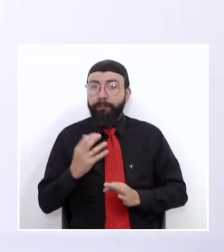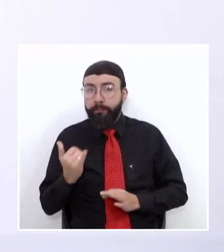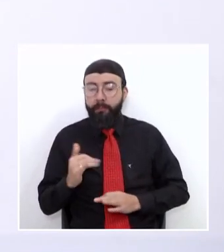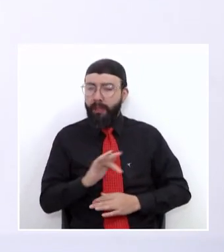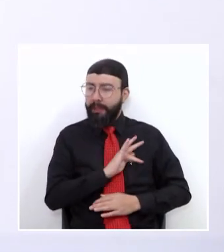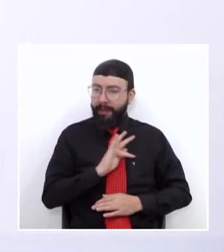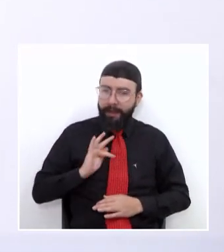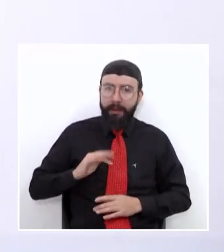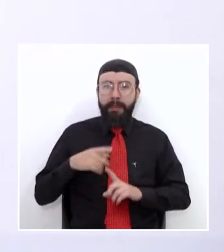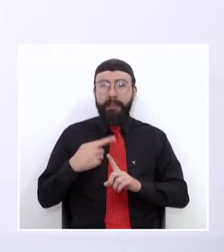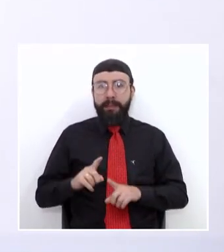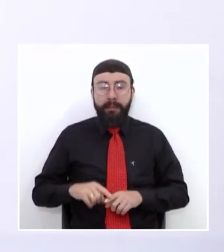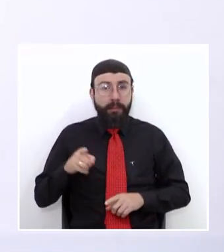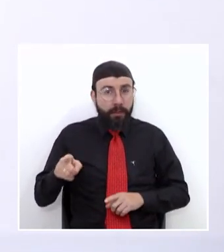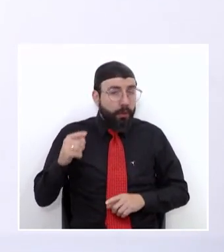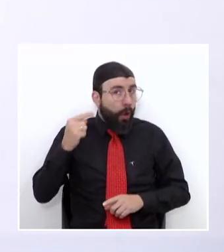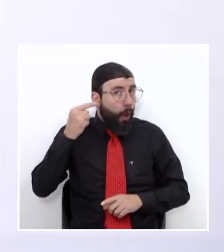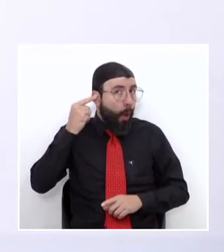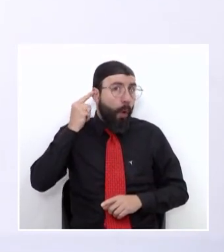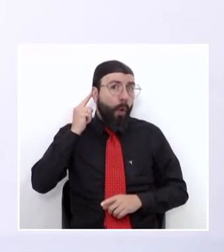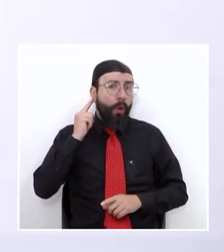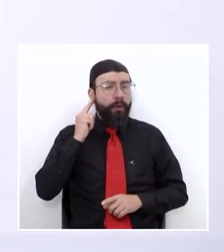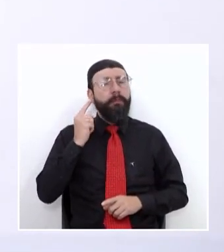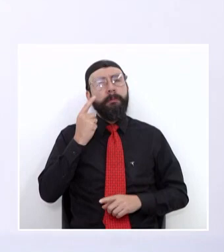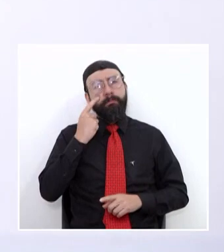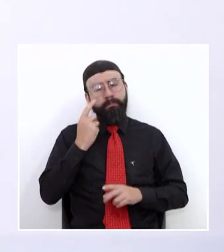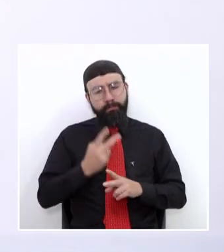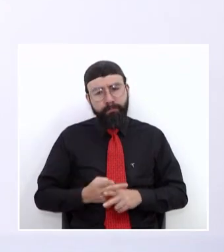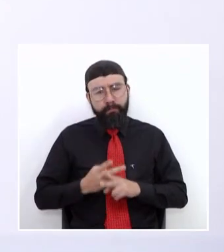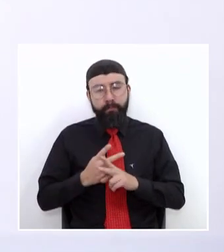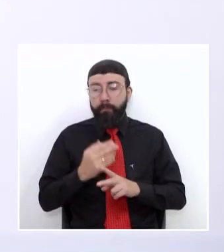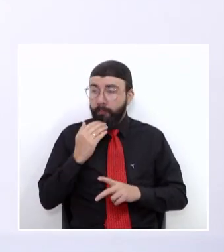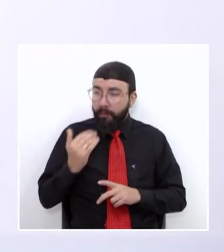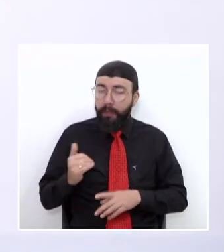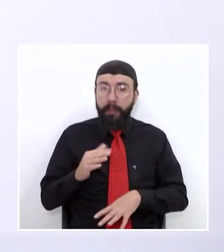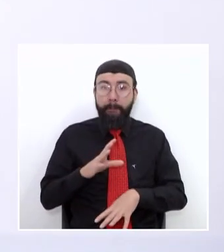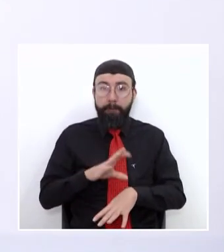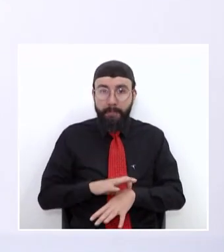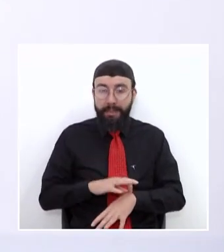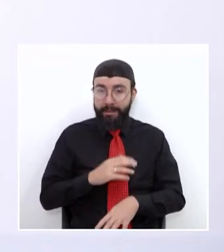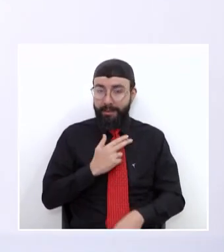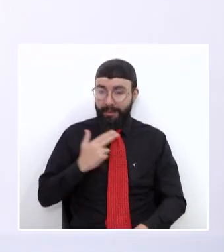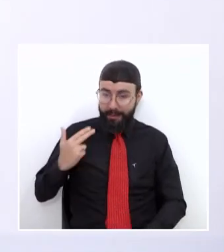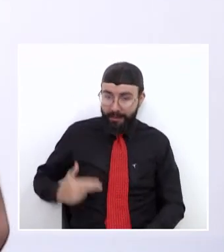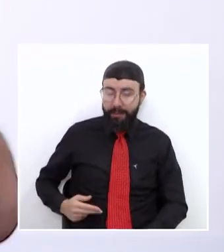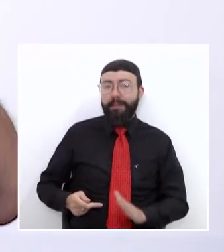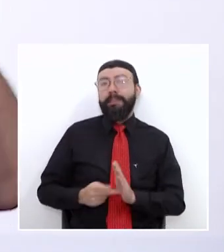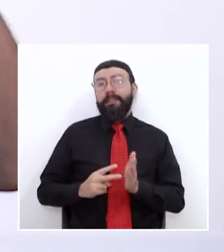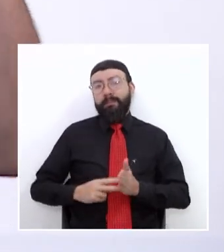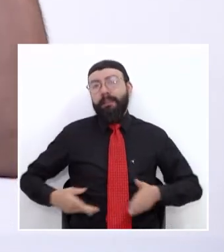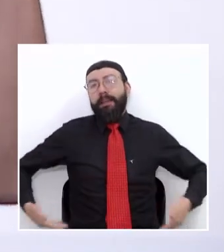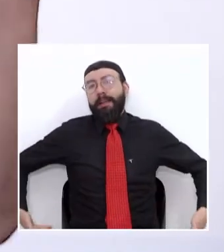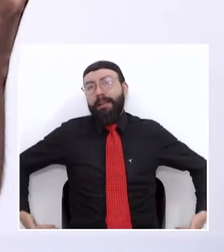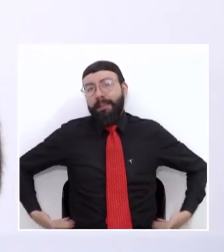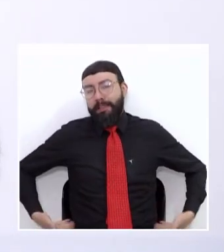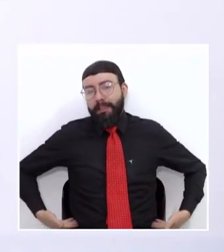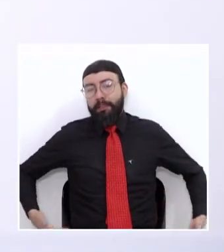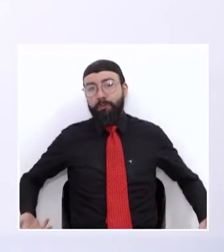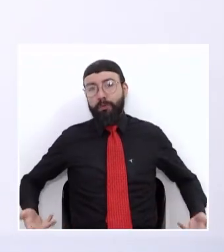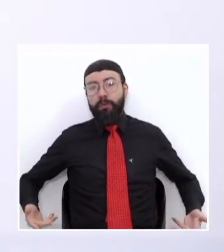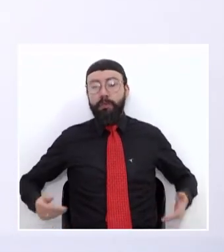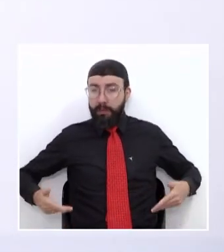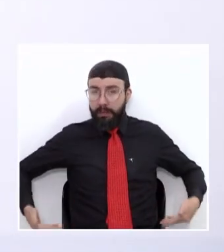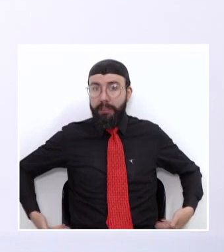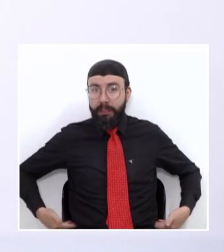que se hagan en la oreja, porque en la medicina china es la representación del riñón, y el riñón es la